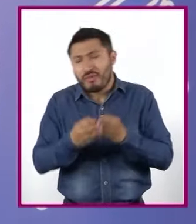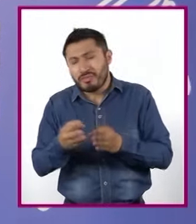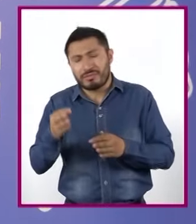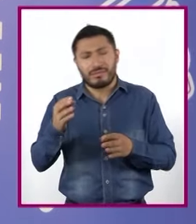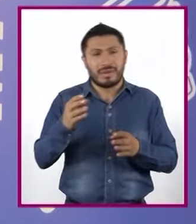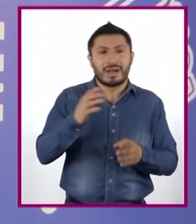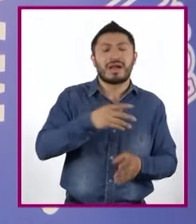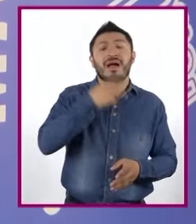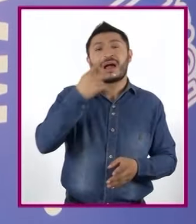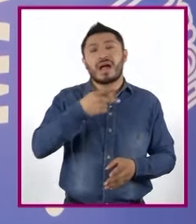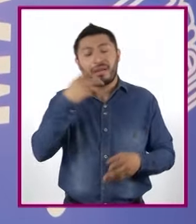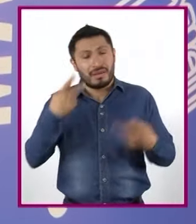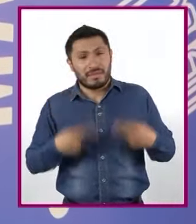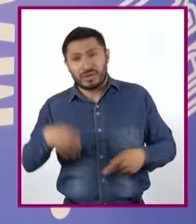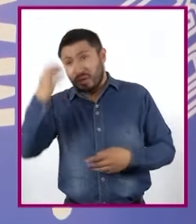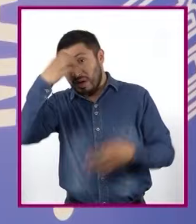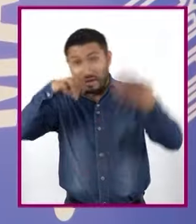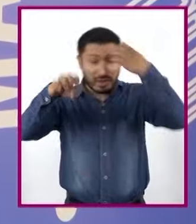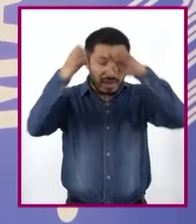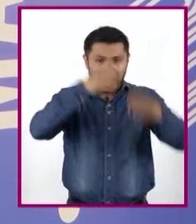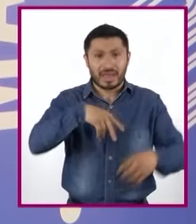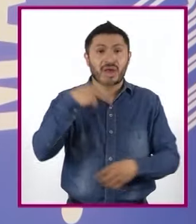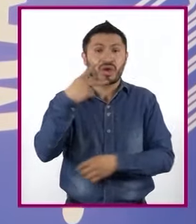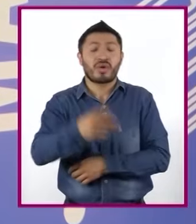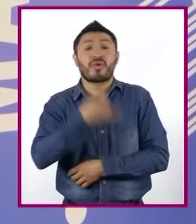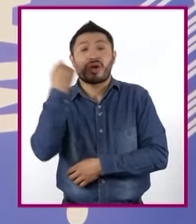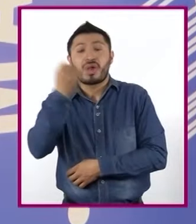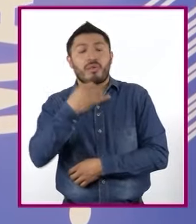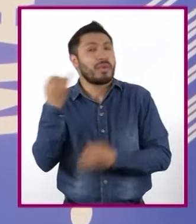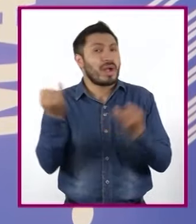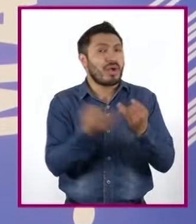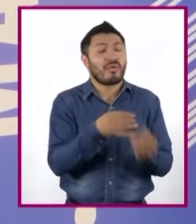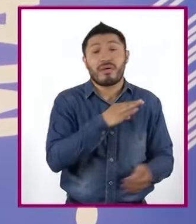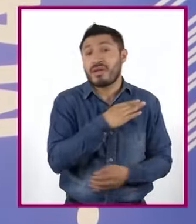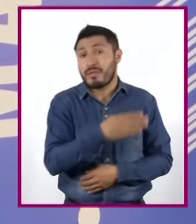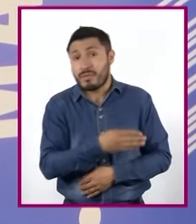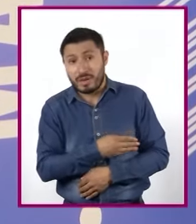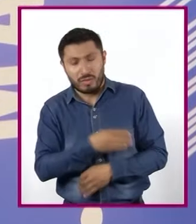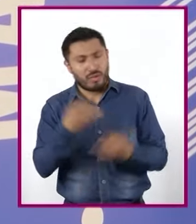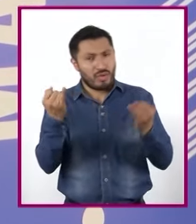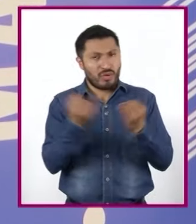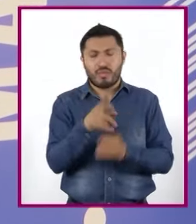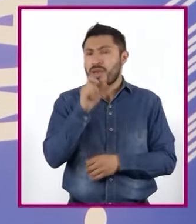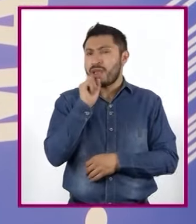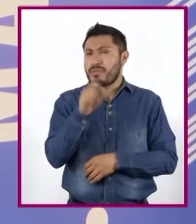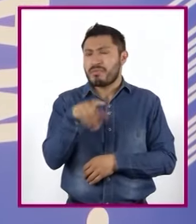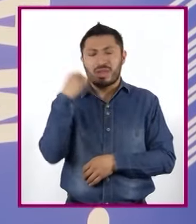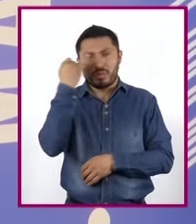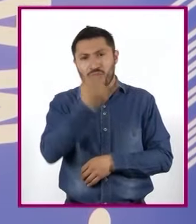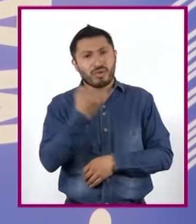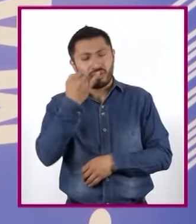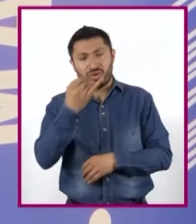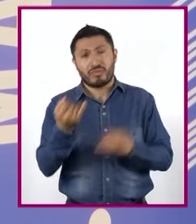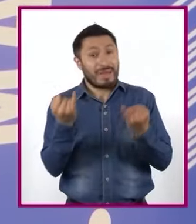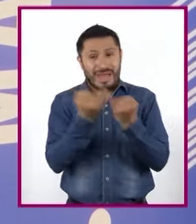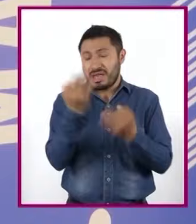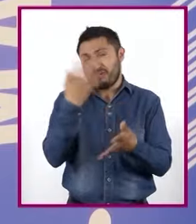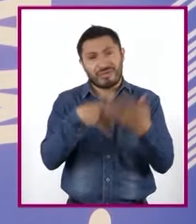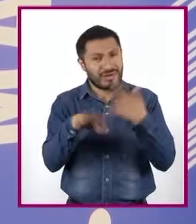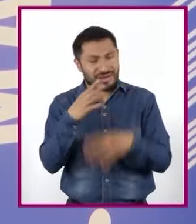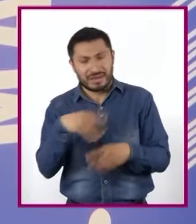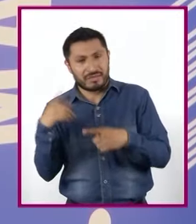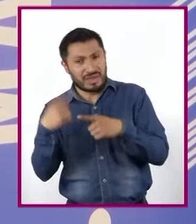extranjeros cuya lengua materna también es el español? Aunque hablamos el mismo idioma, al momento de referirnos a